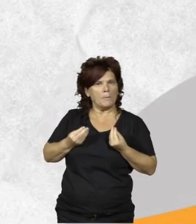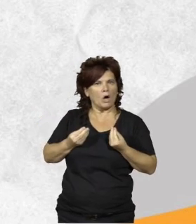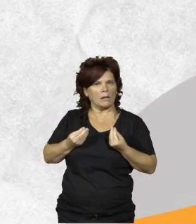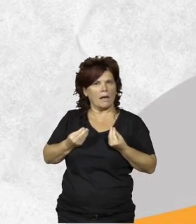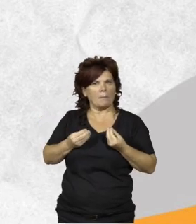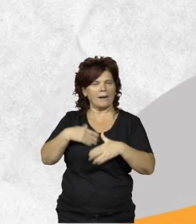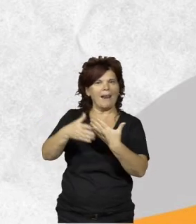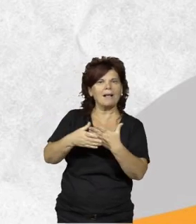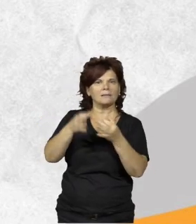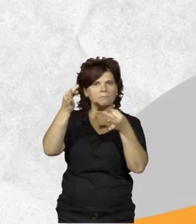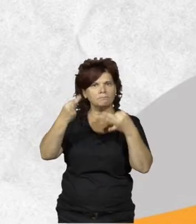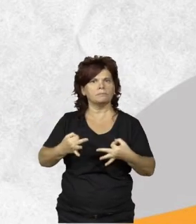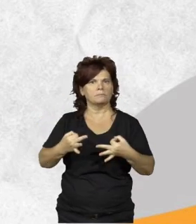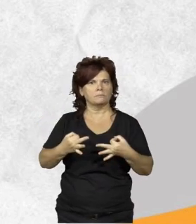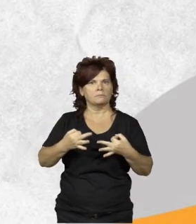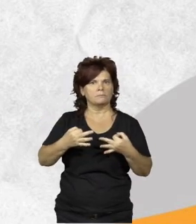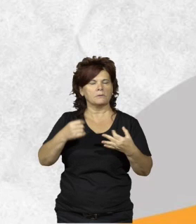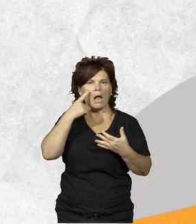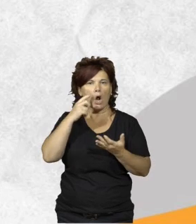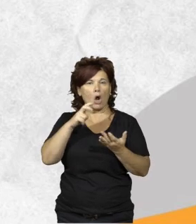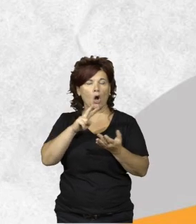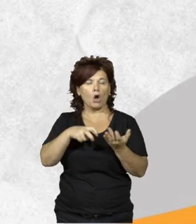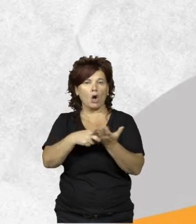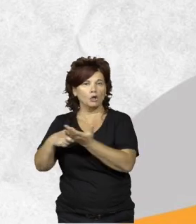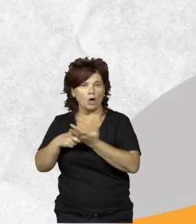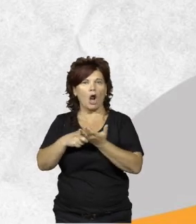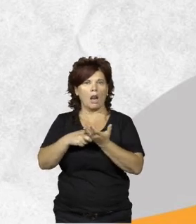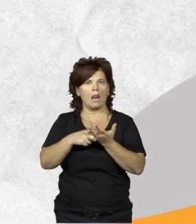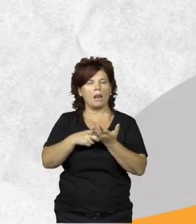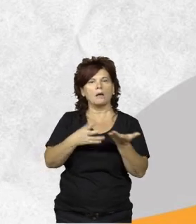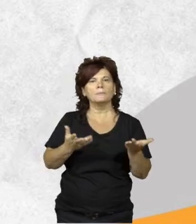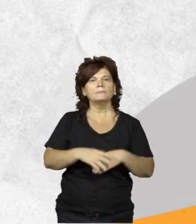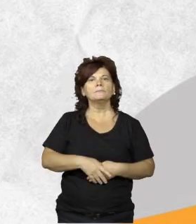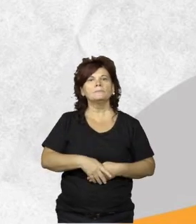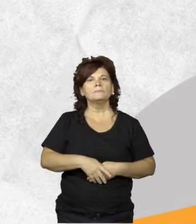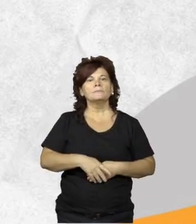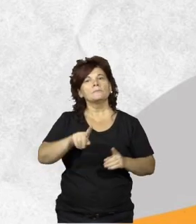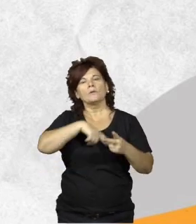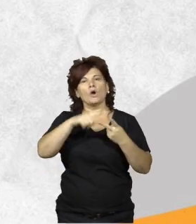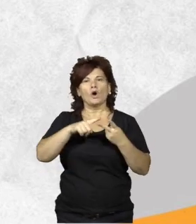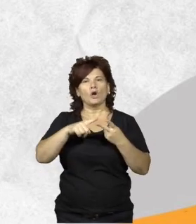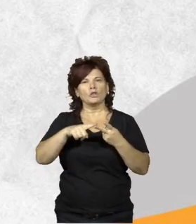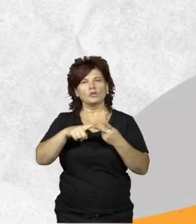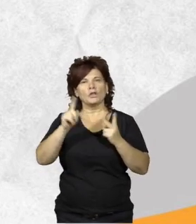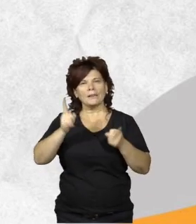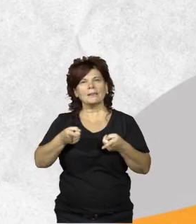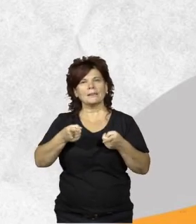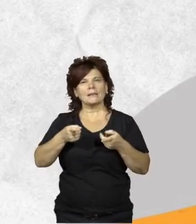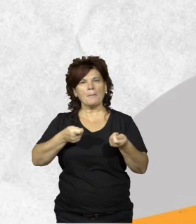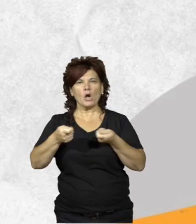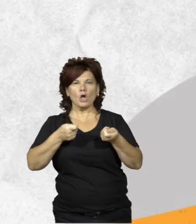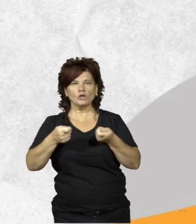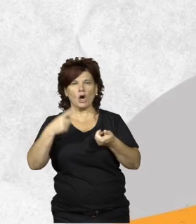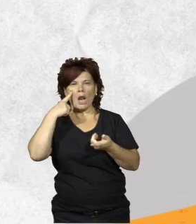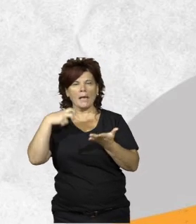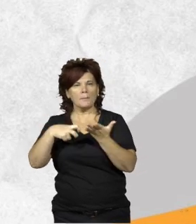específica que es el control y fiscalización. Algunas líneas de acción del programa que seguimos es justamente fortalecer el control y fiscalización en las